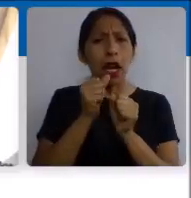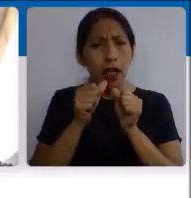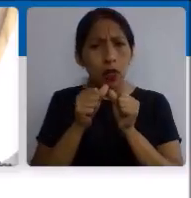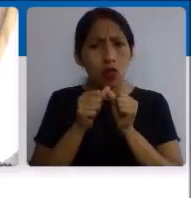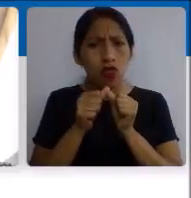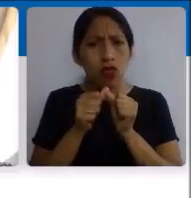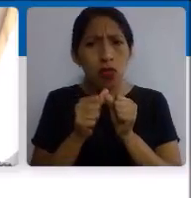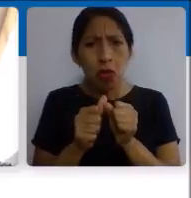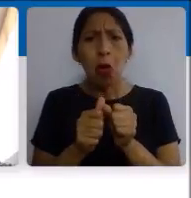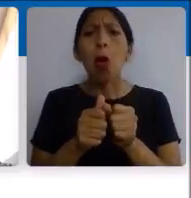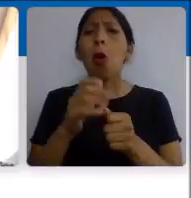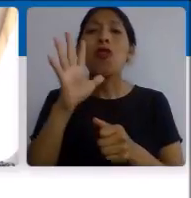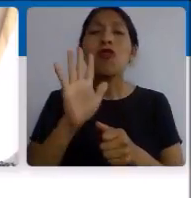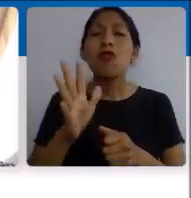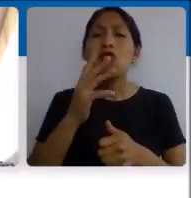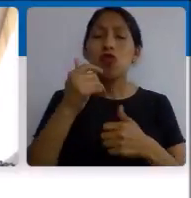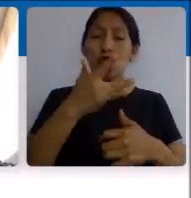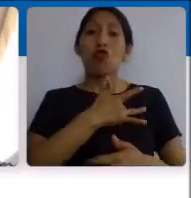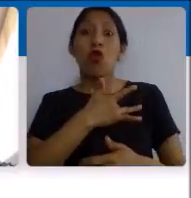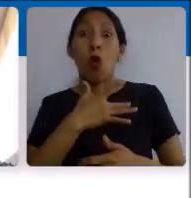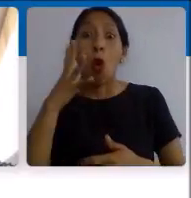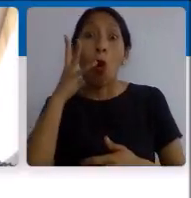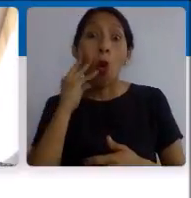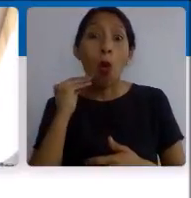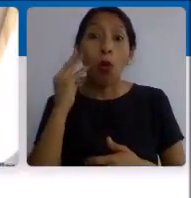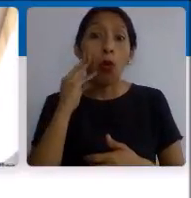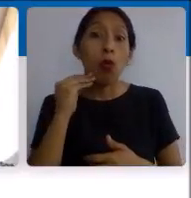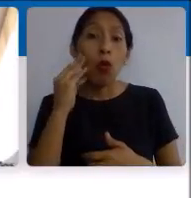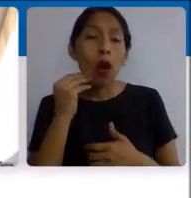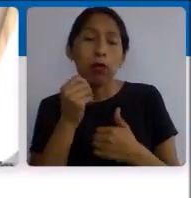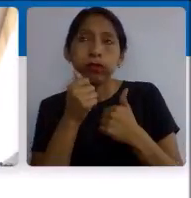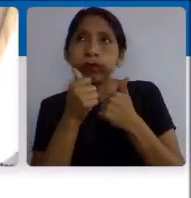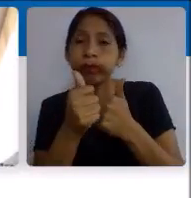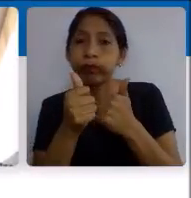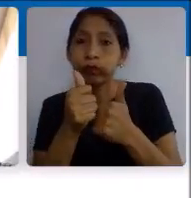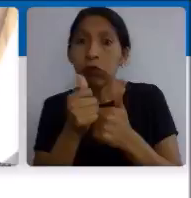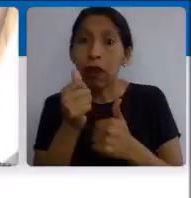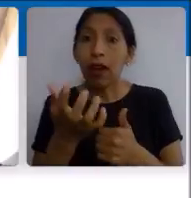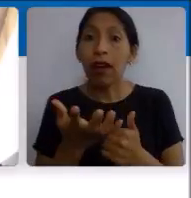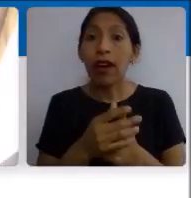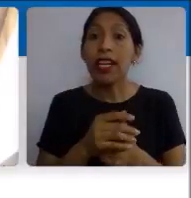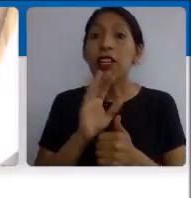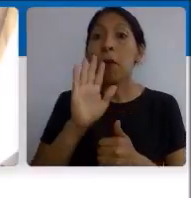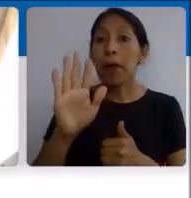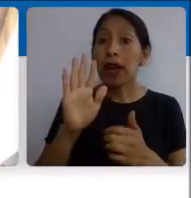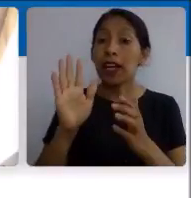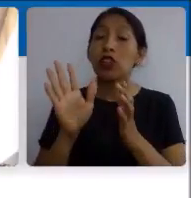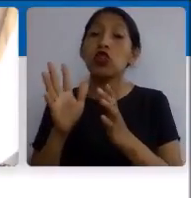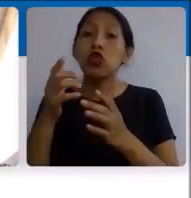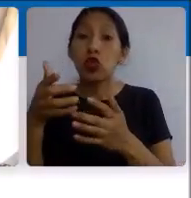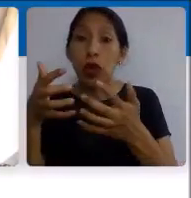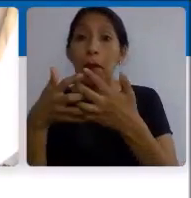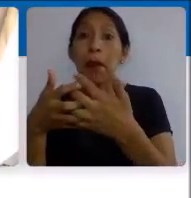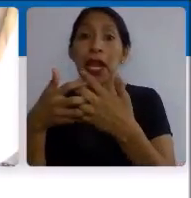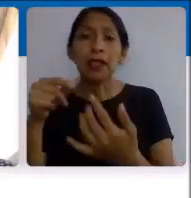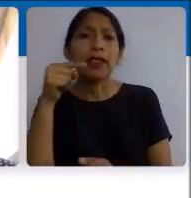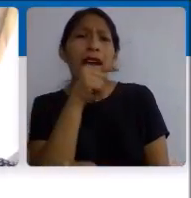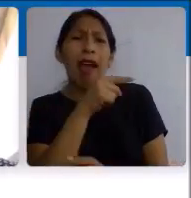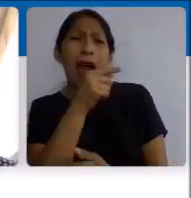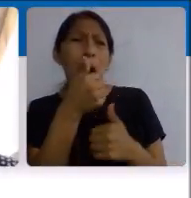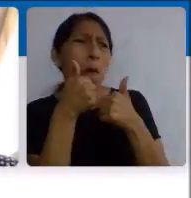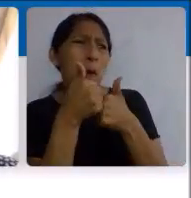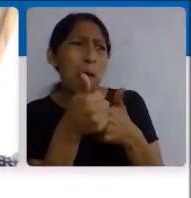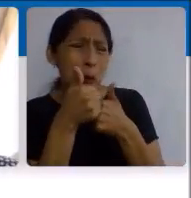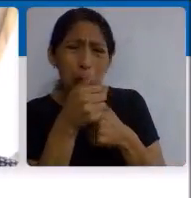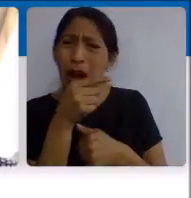una excelente experiencia y ellos van donde su tour operador, donde su empresa y hablan bien de ti, para mí